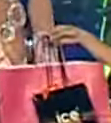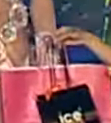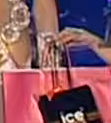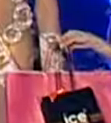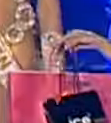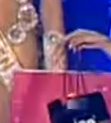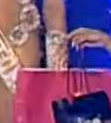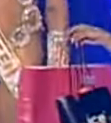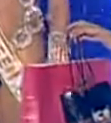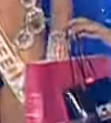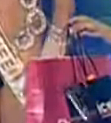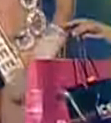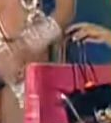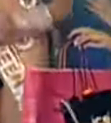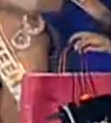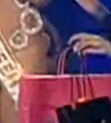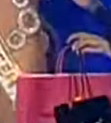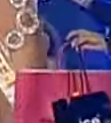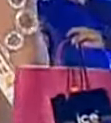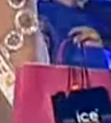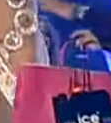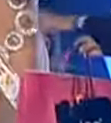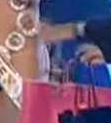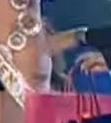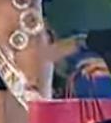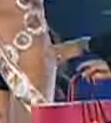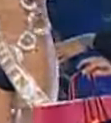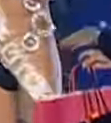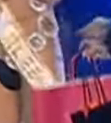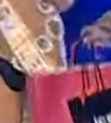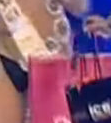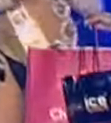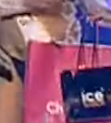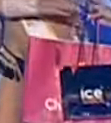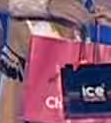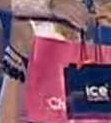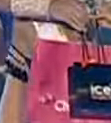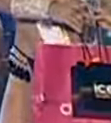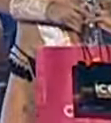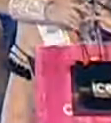televisión del carnaval, llevarles este evento hasta su casa. Hasta siempre. ¡Feliz carnaval!